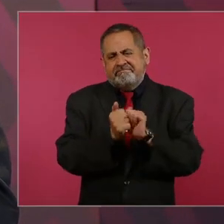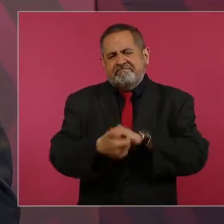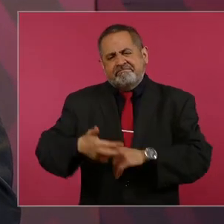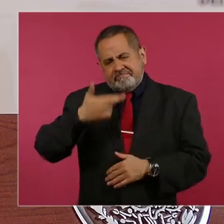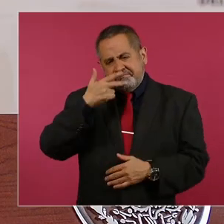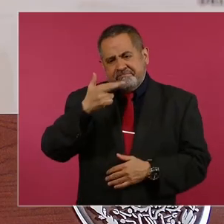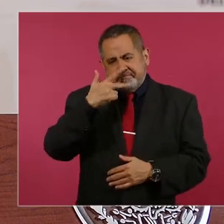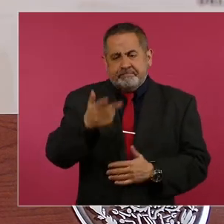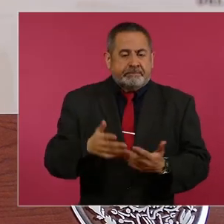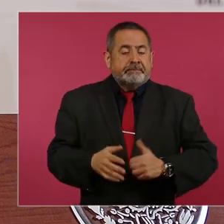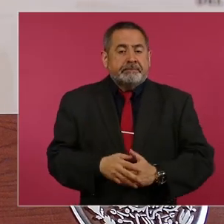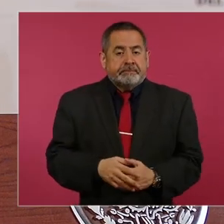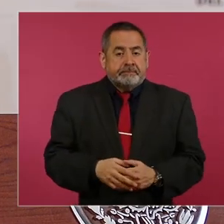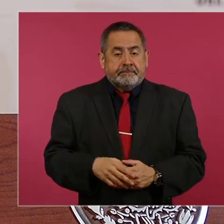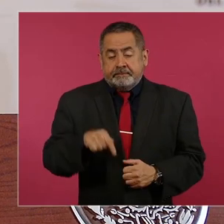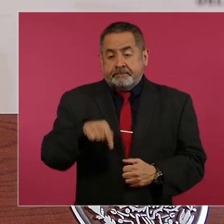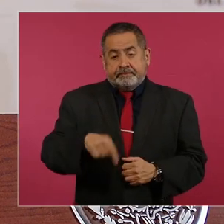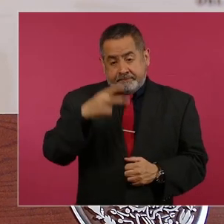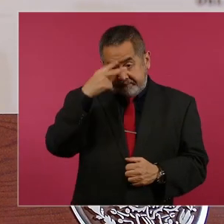el principal problema.